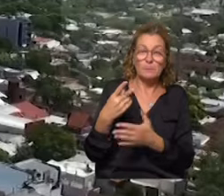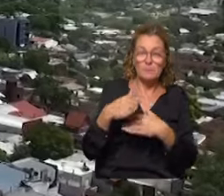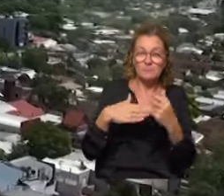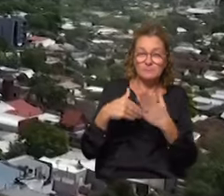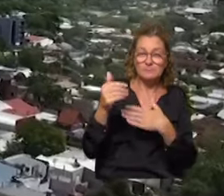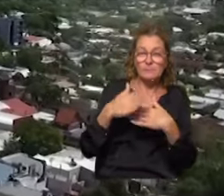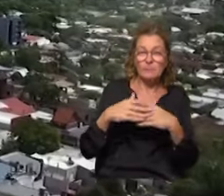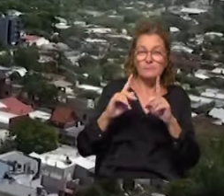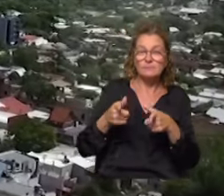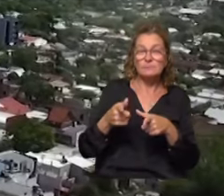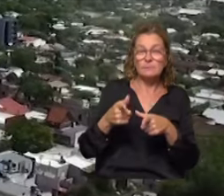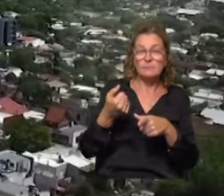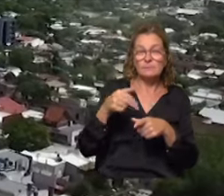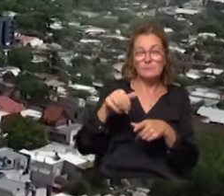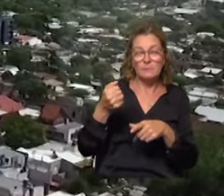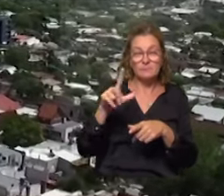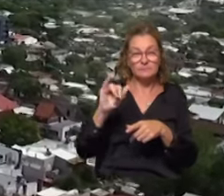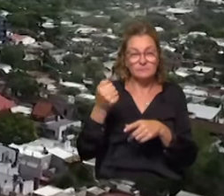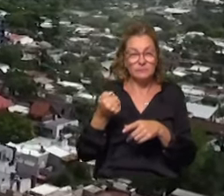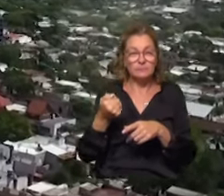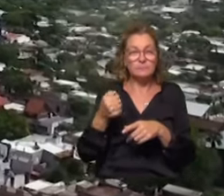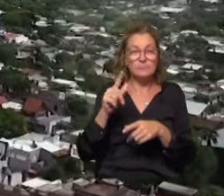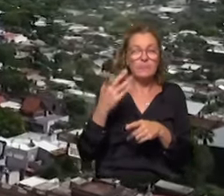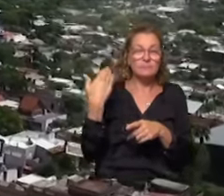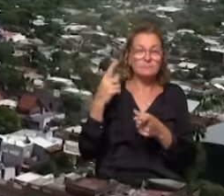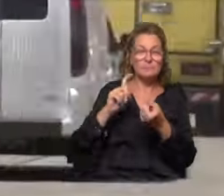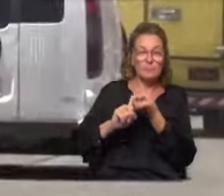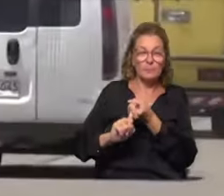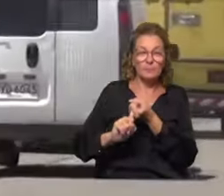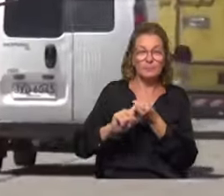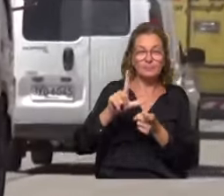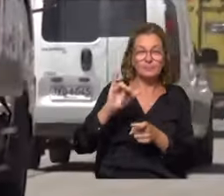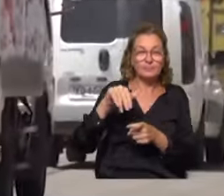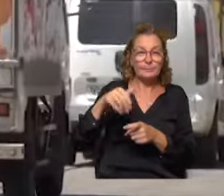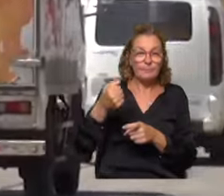al igual que la dirigente Analía Fernández, ex esposa de Lima.